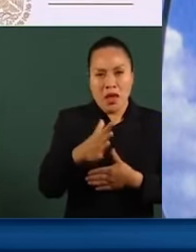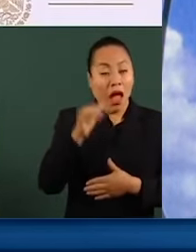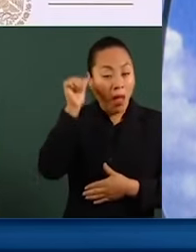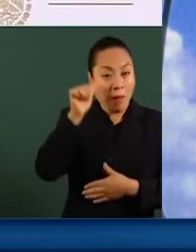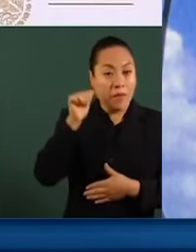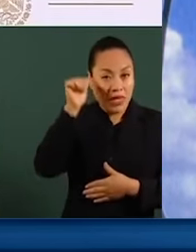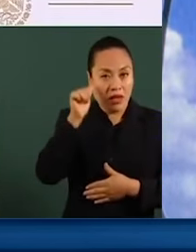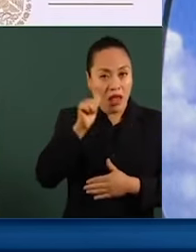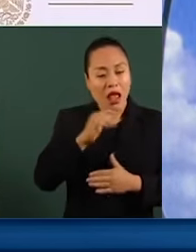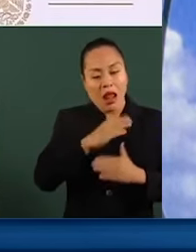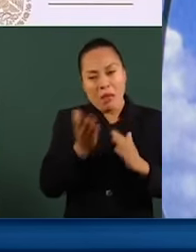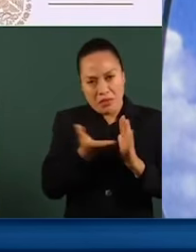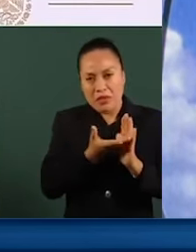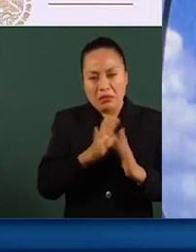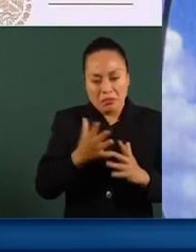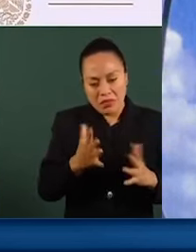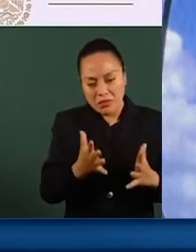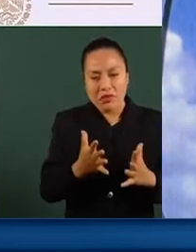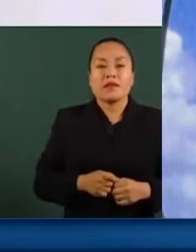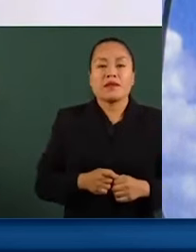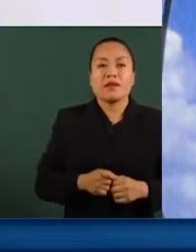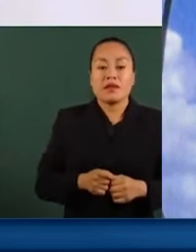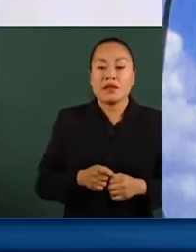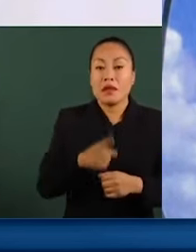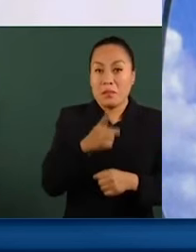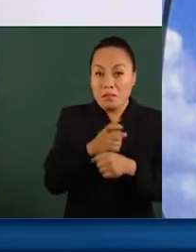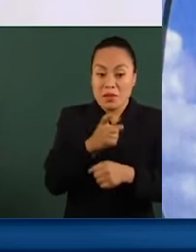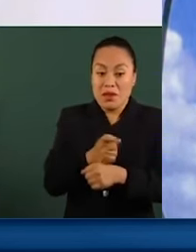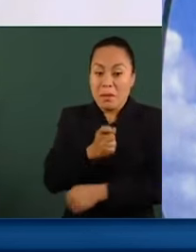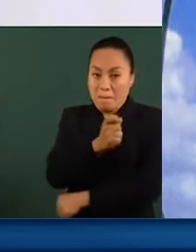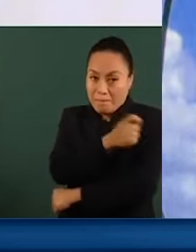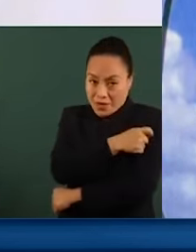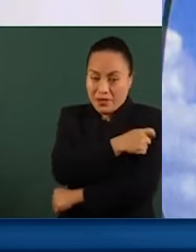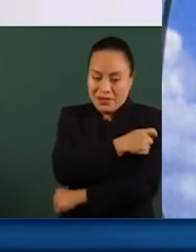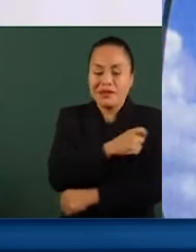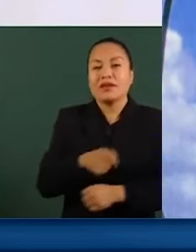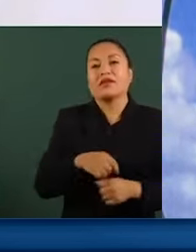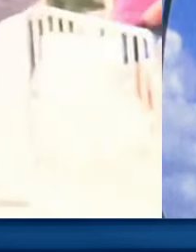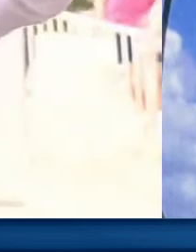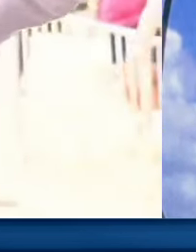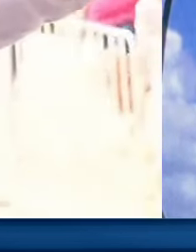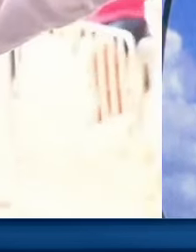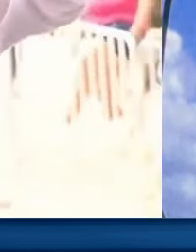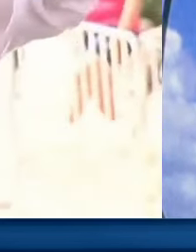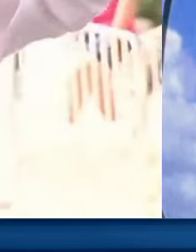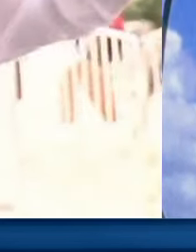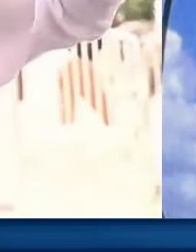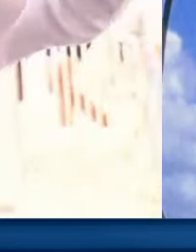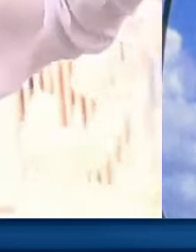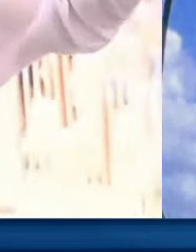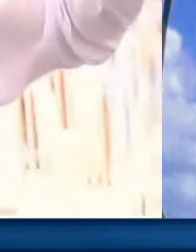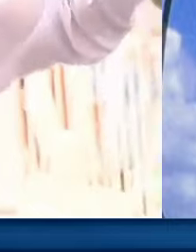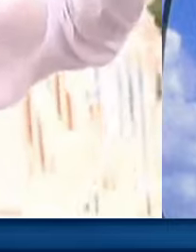debilitados, desacreditados, y su oposición es más que todo marginal y testimonial.